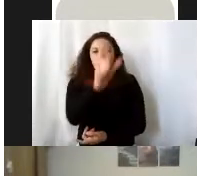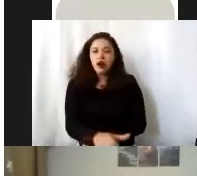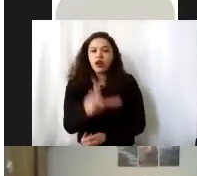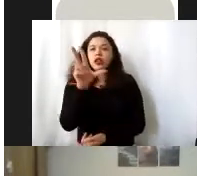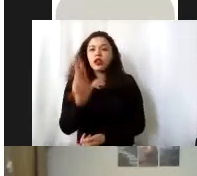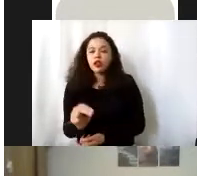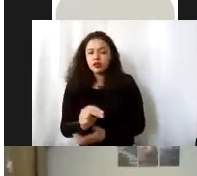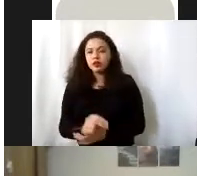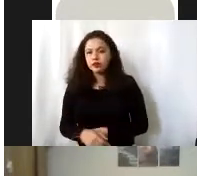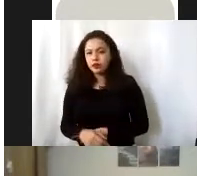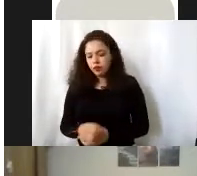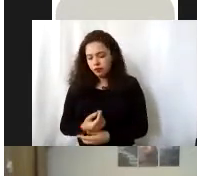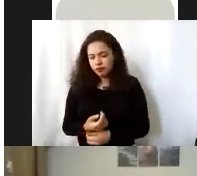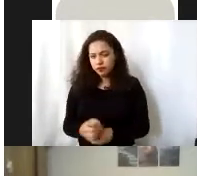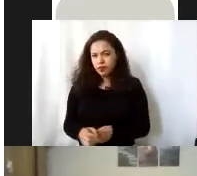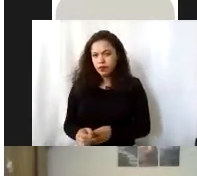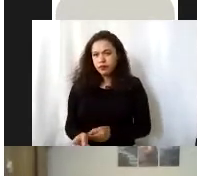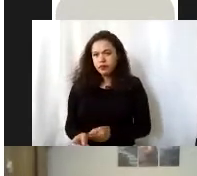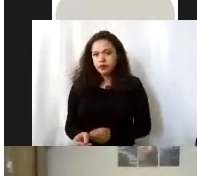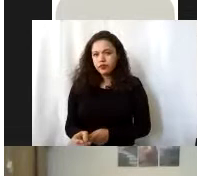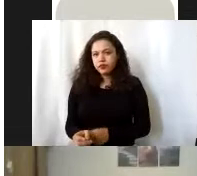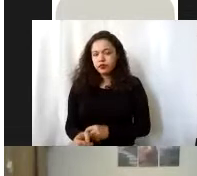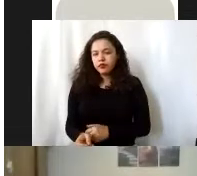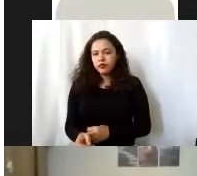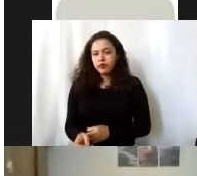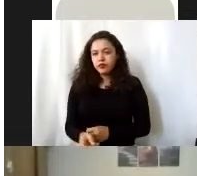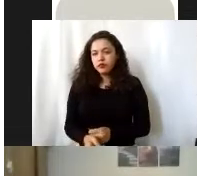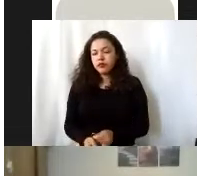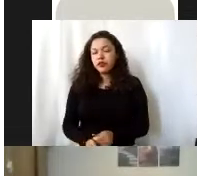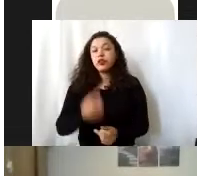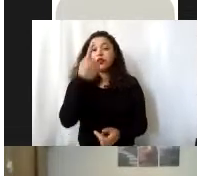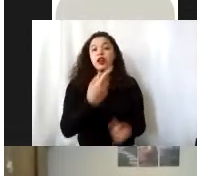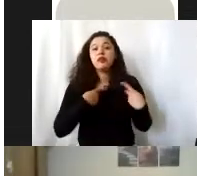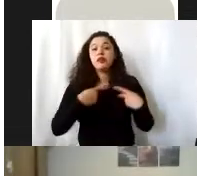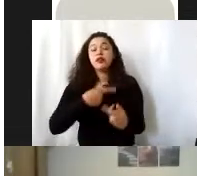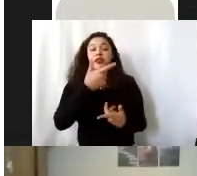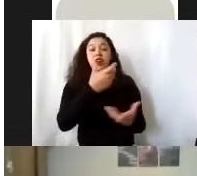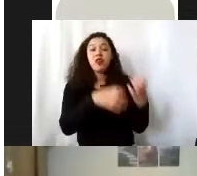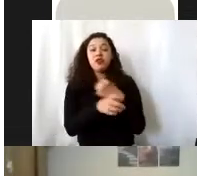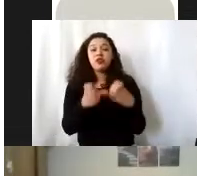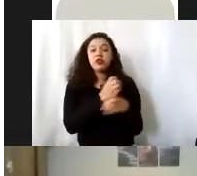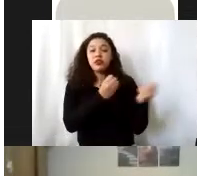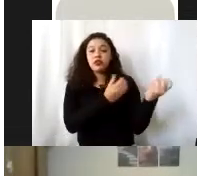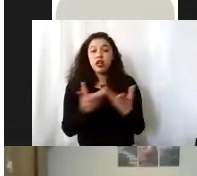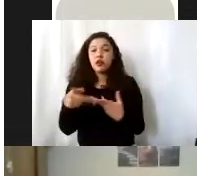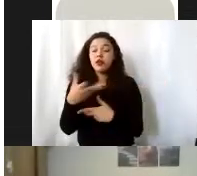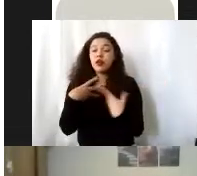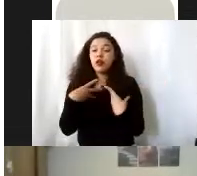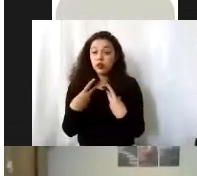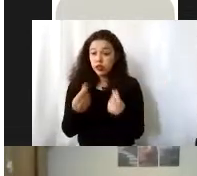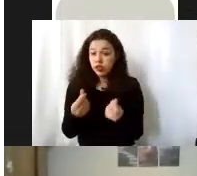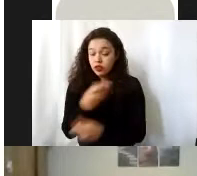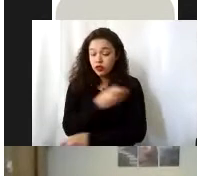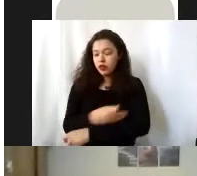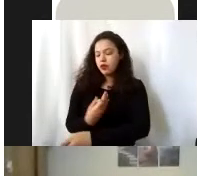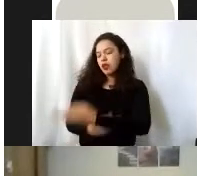que es el proveedor, sino puede haber una persona que es el proveedor, pero los gastos son de toda la familia,